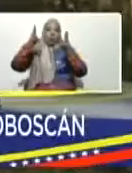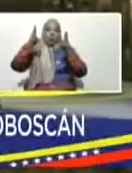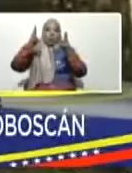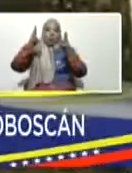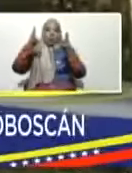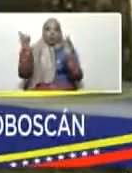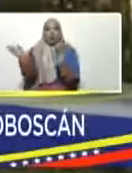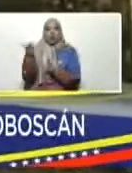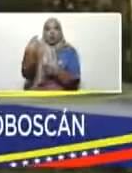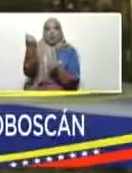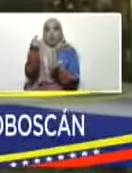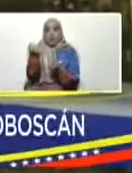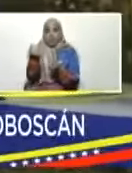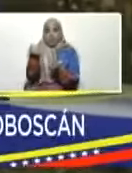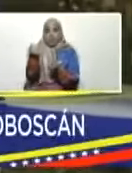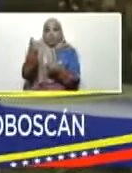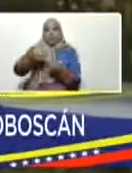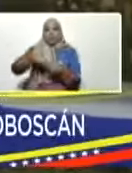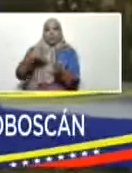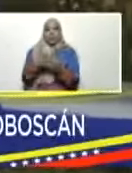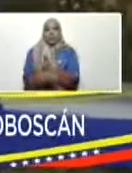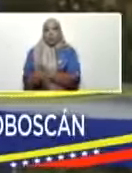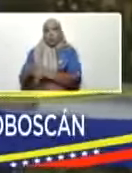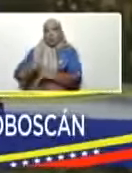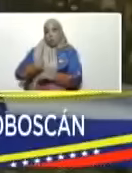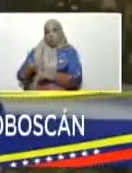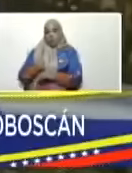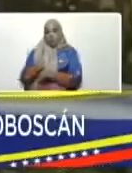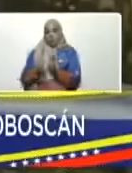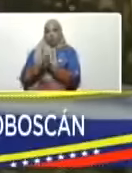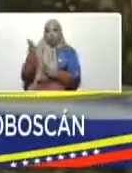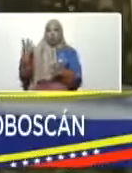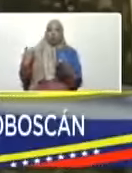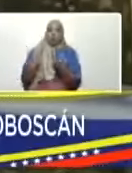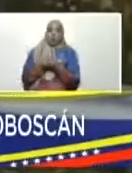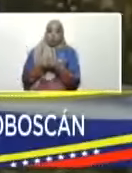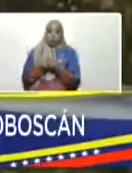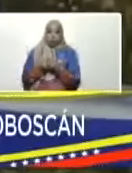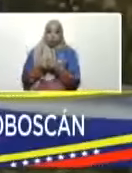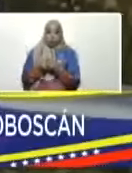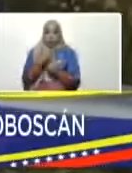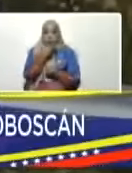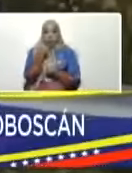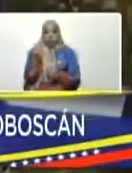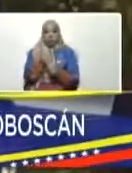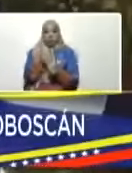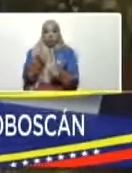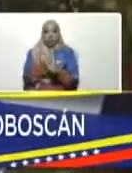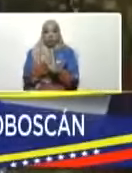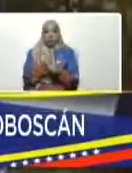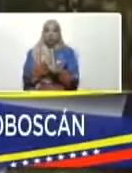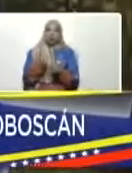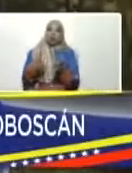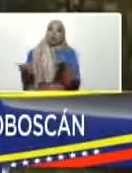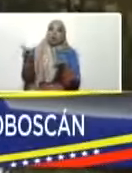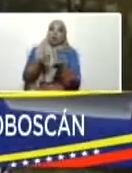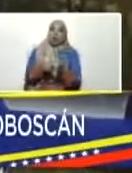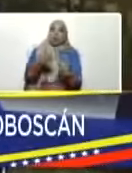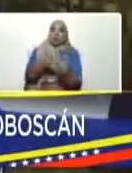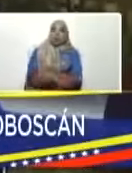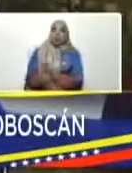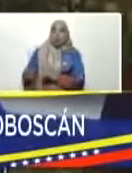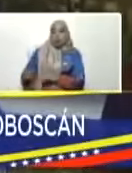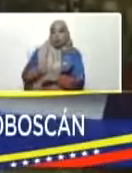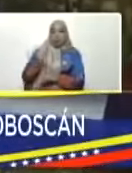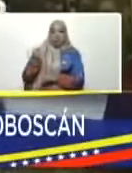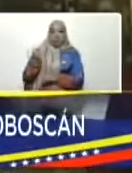y que las inversiones están garantizadas para crecer juntos y darle, valga la redundancia,